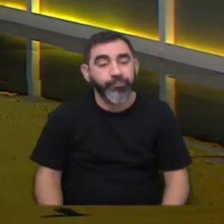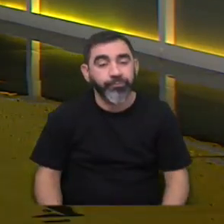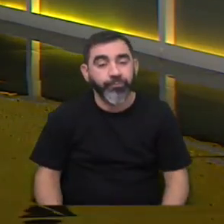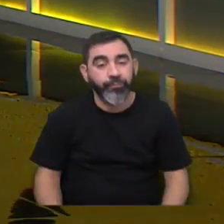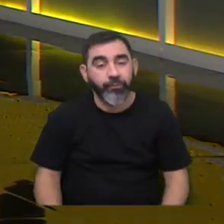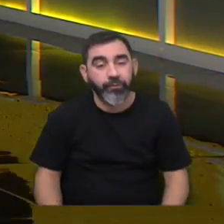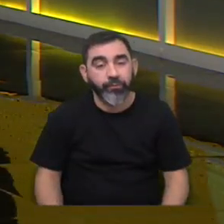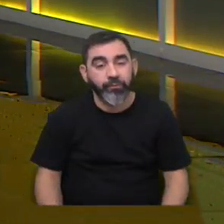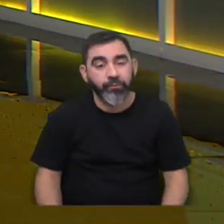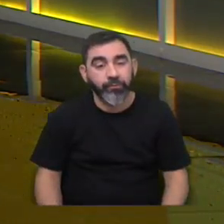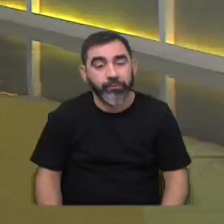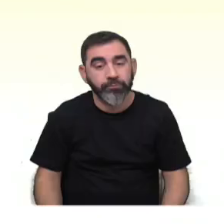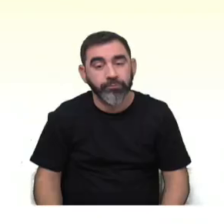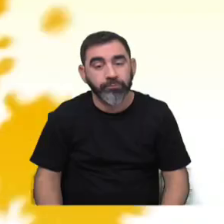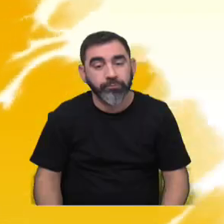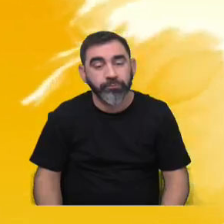del conocimiento.